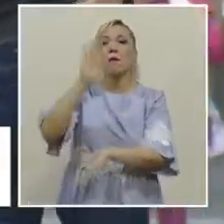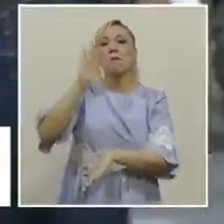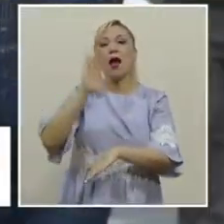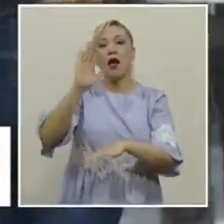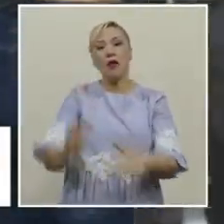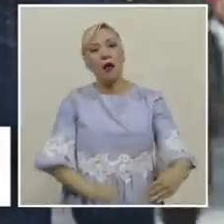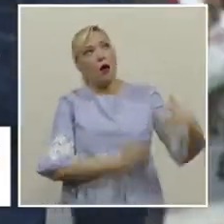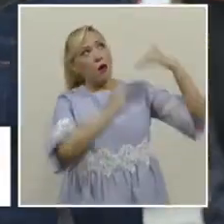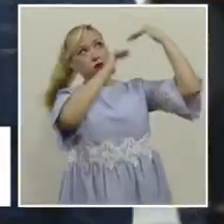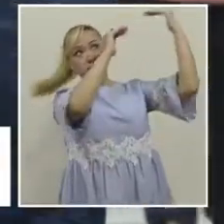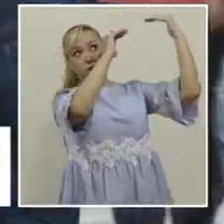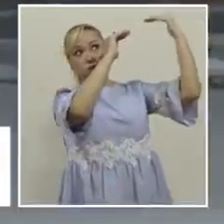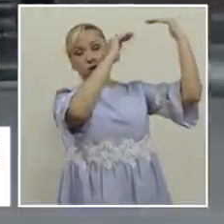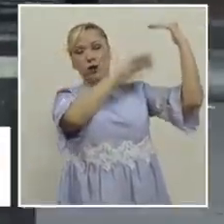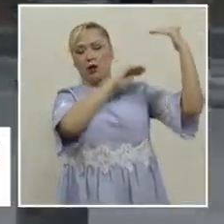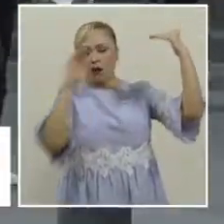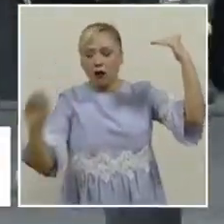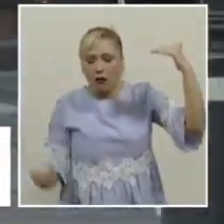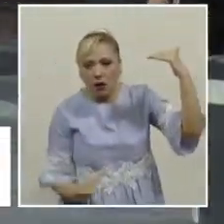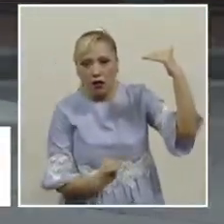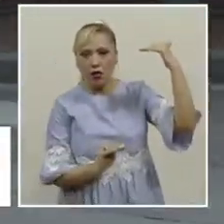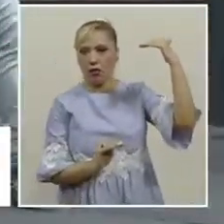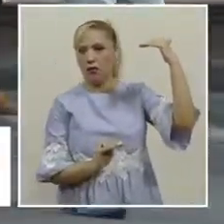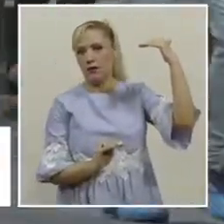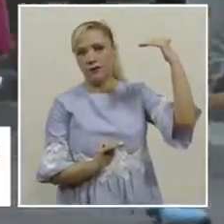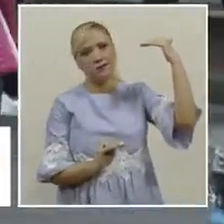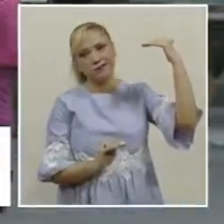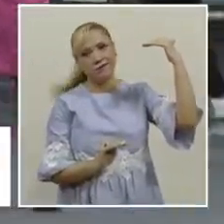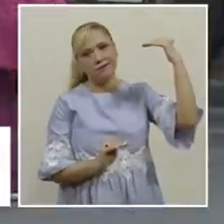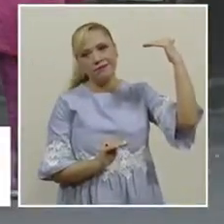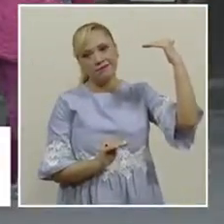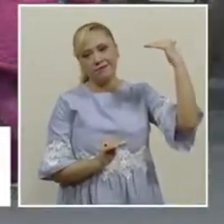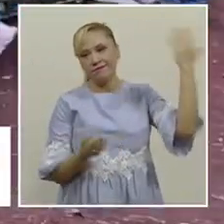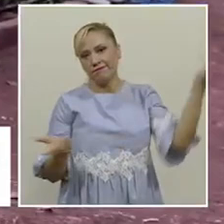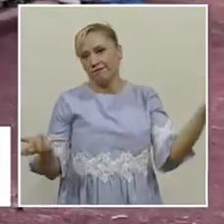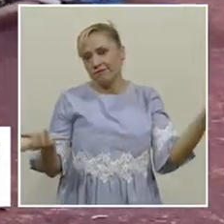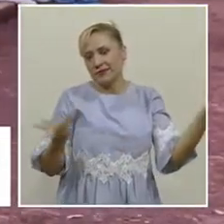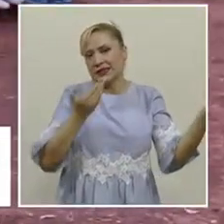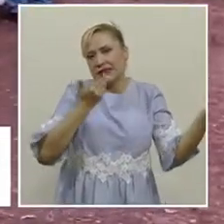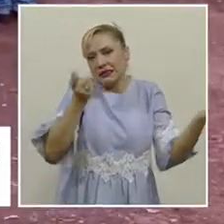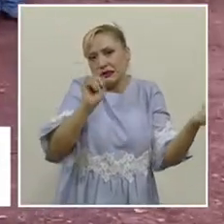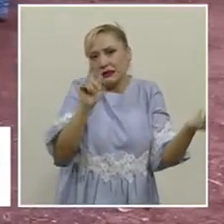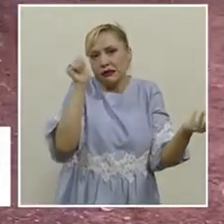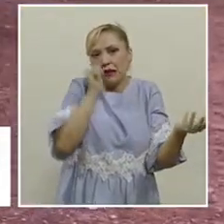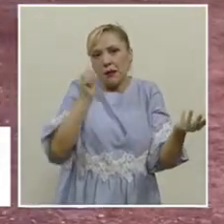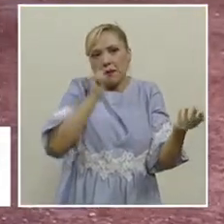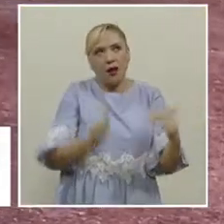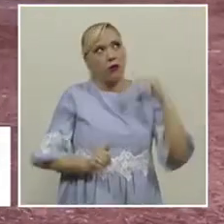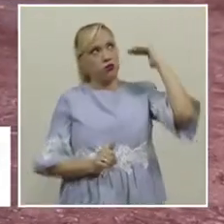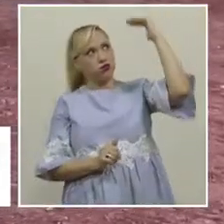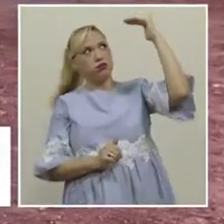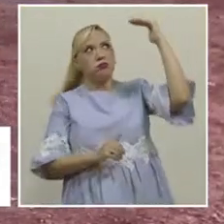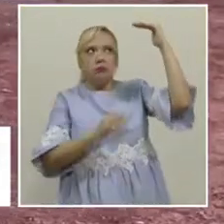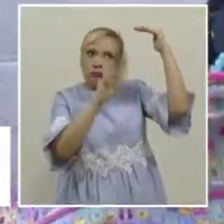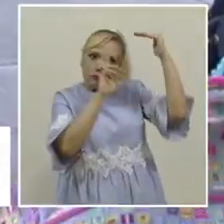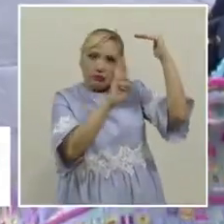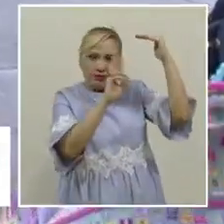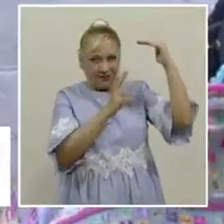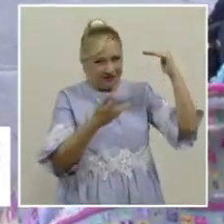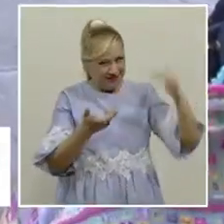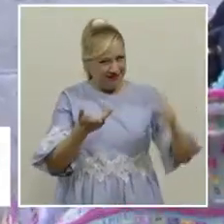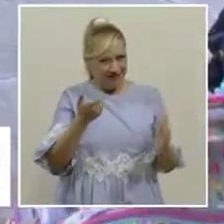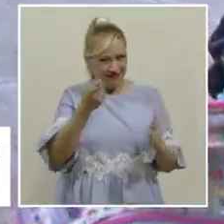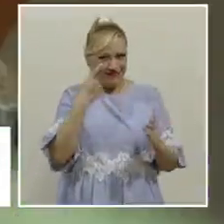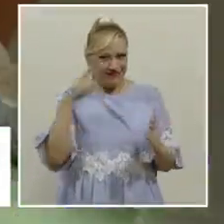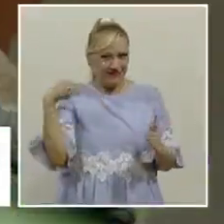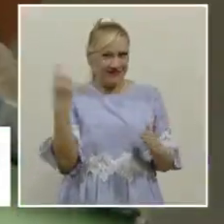la que siempre habrá un mayor. Es decir, se trata de una comparación en la que siempre habrá un superior, como se menciona en el protocolo